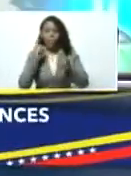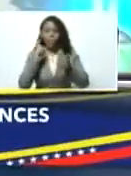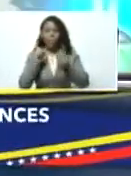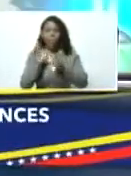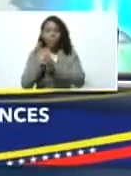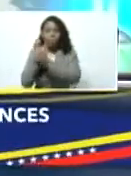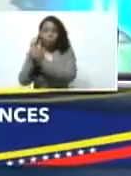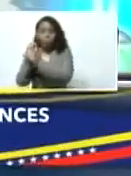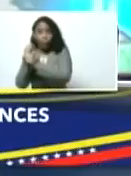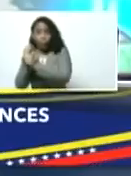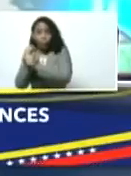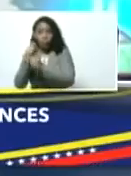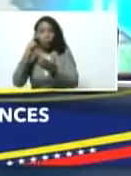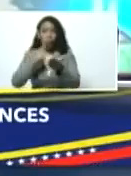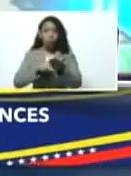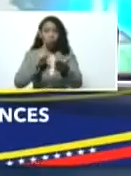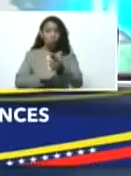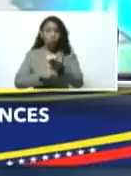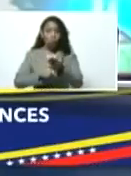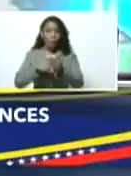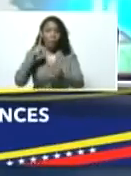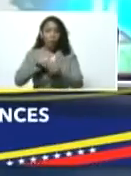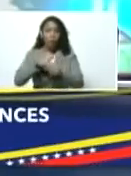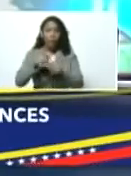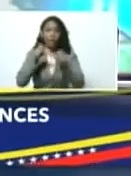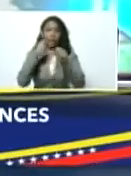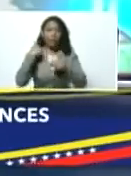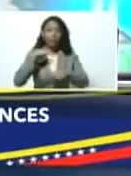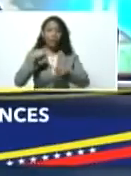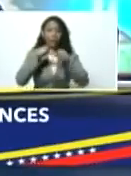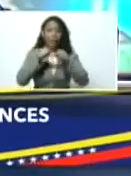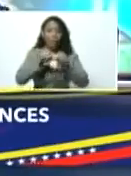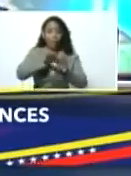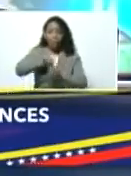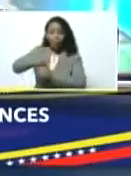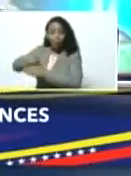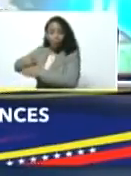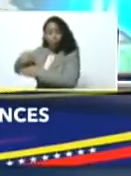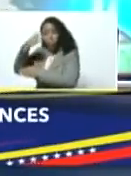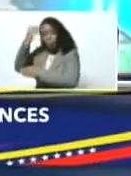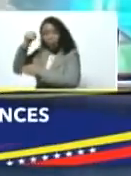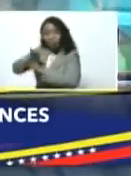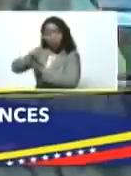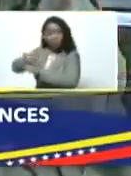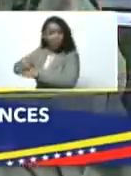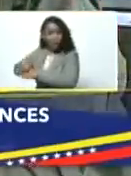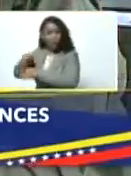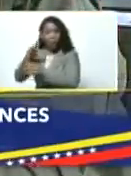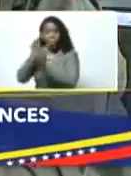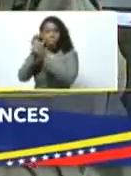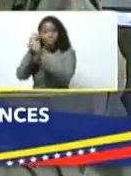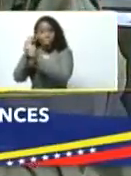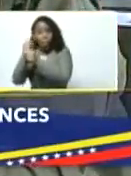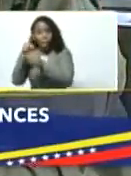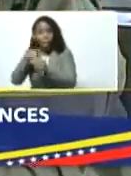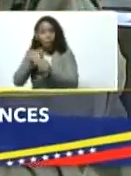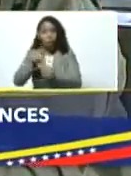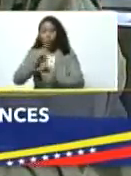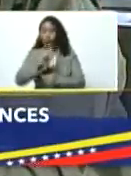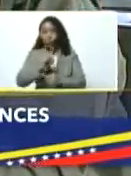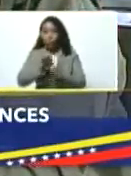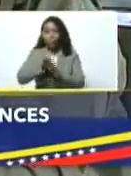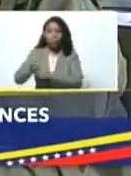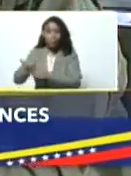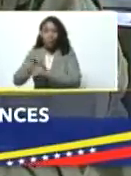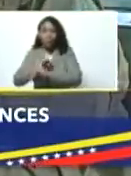dependiente de la renta petrolera va quedando atrás y tiene que quedar atrás. Tiene que quedar atrás. Y tiene que terminar